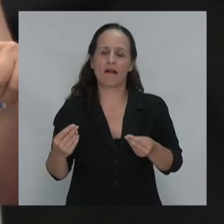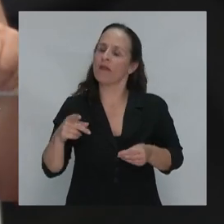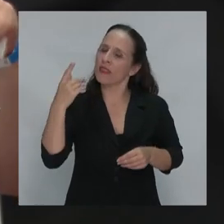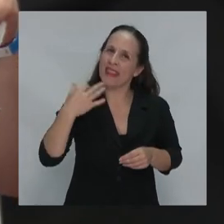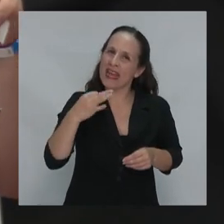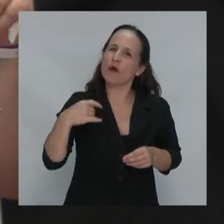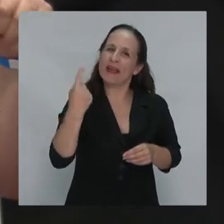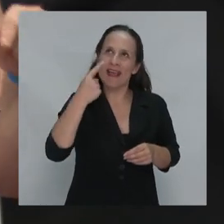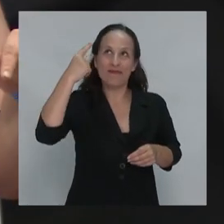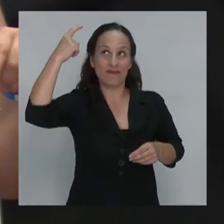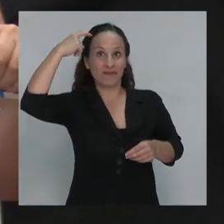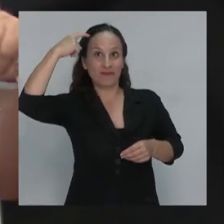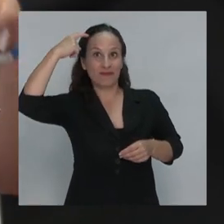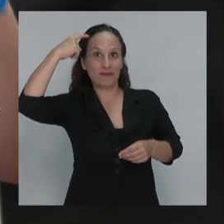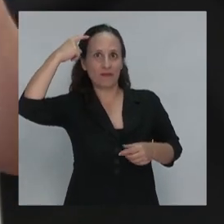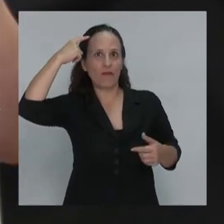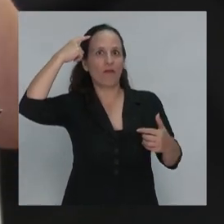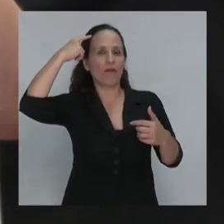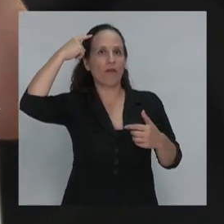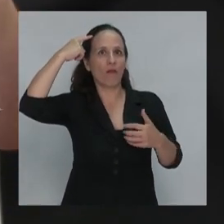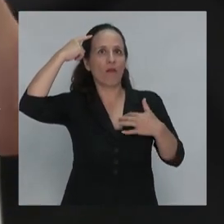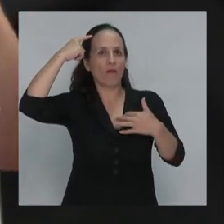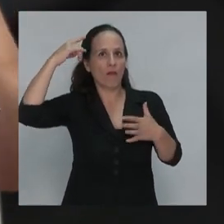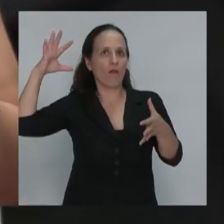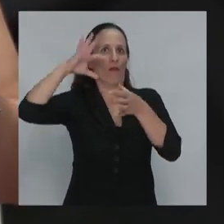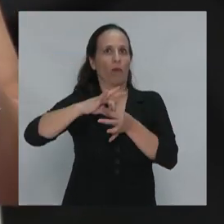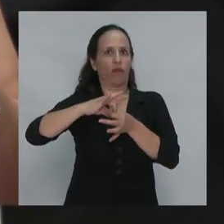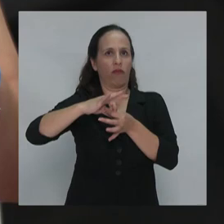asociar ese logos, en realidad, al